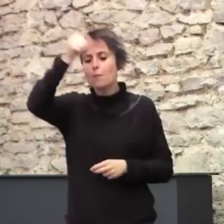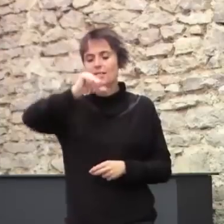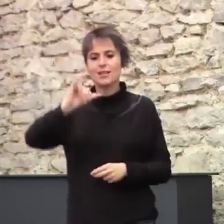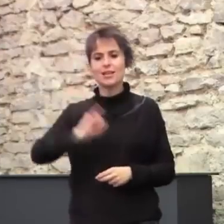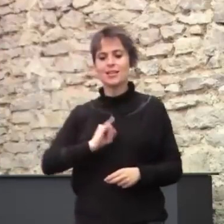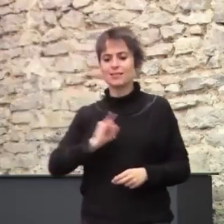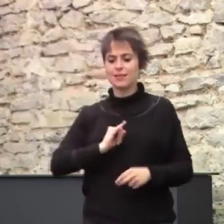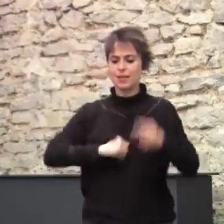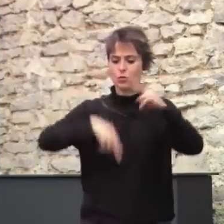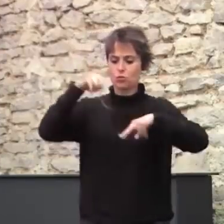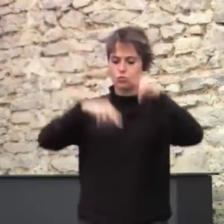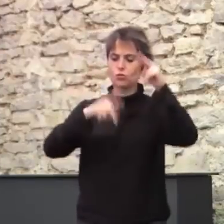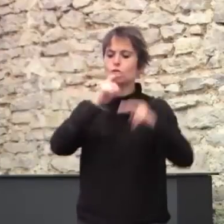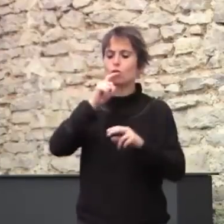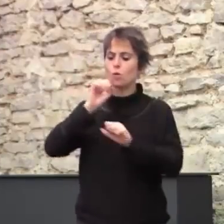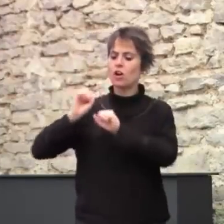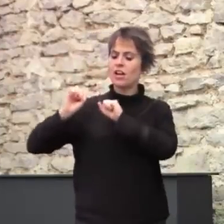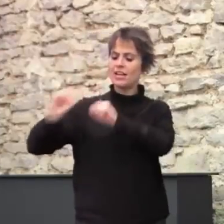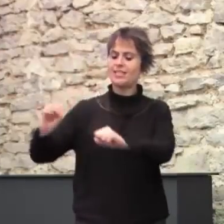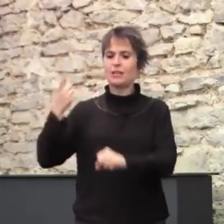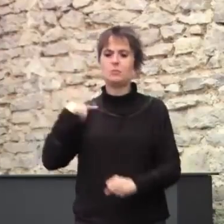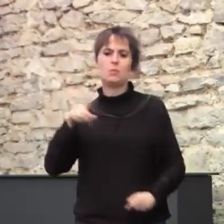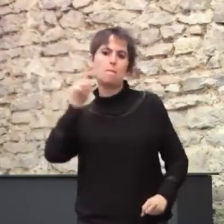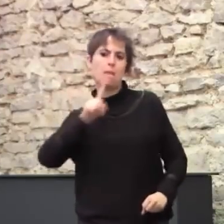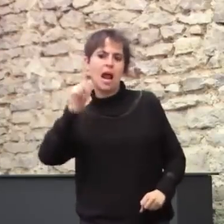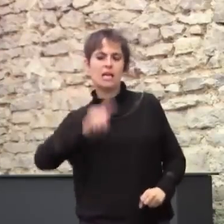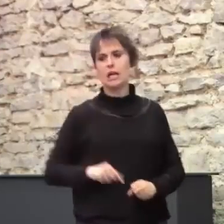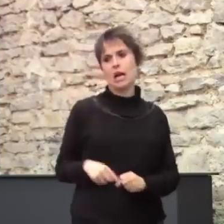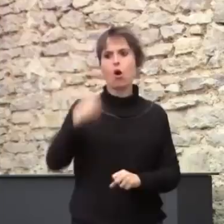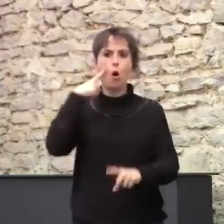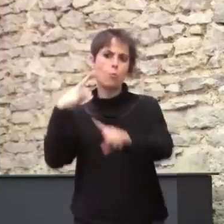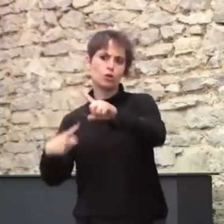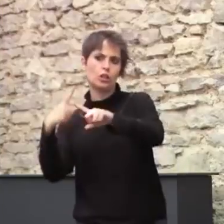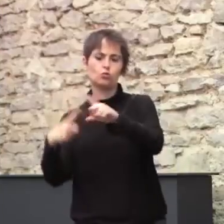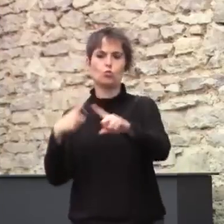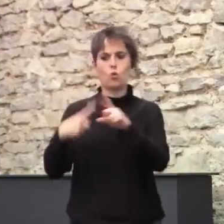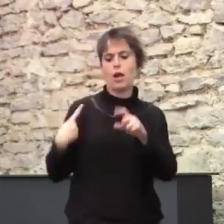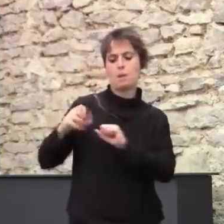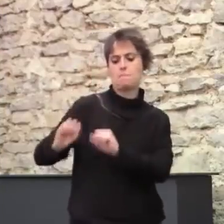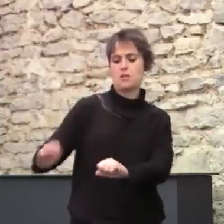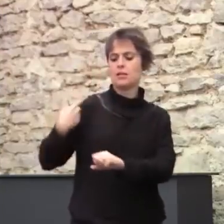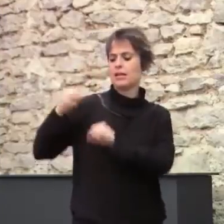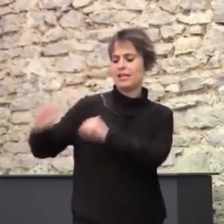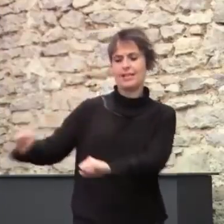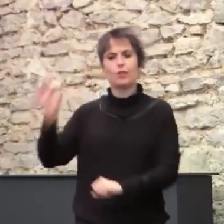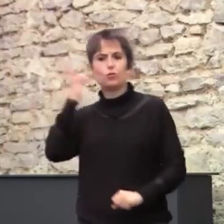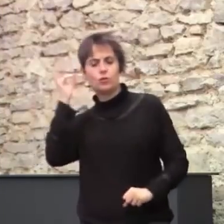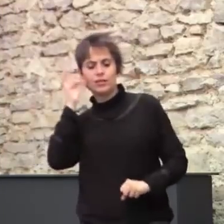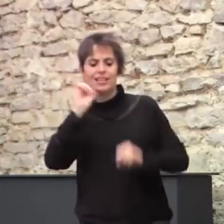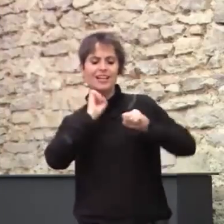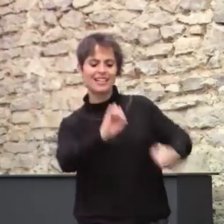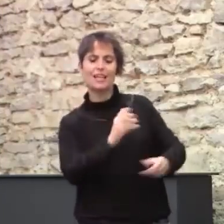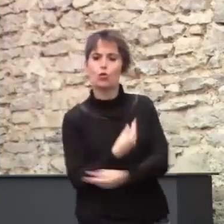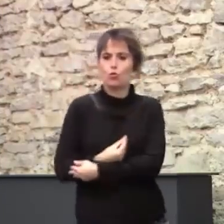identidad en torno a el rechazo de el marica, el maricón, ¿no?, el homosexual, el rechazo a las niñas y el rechazo a los